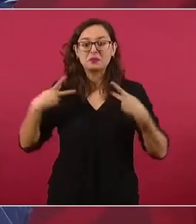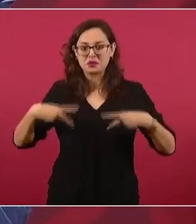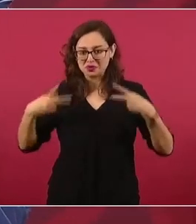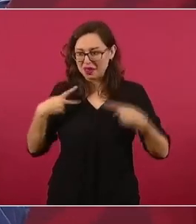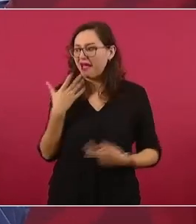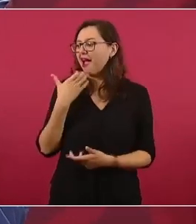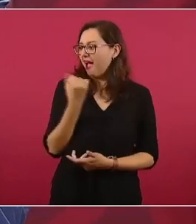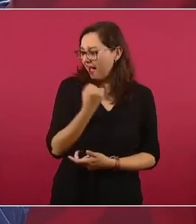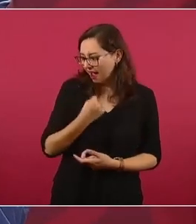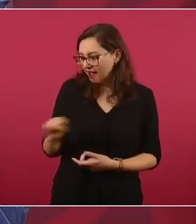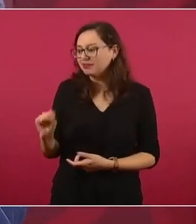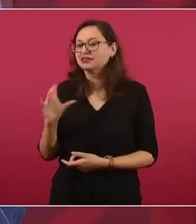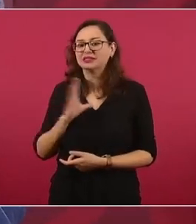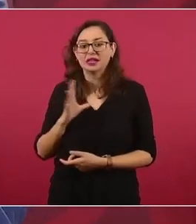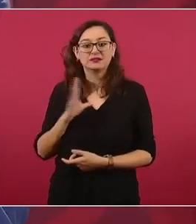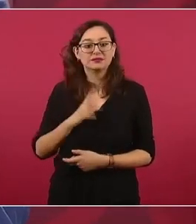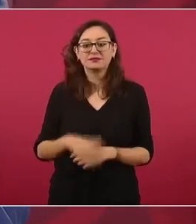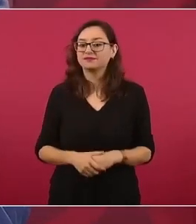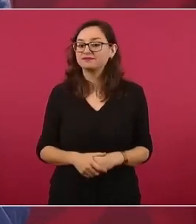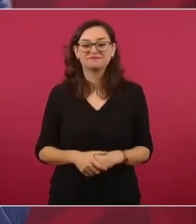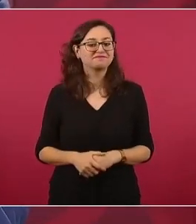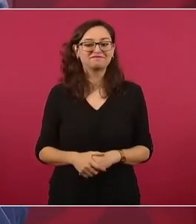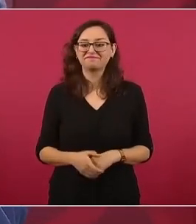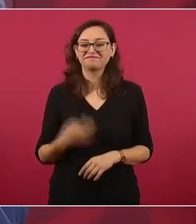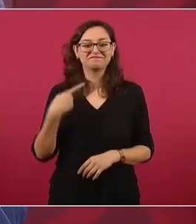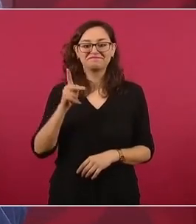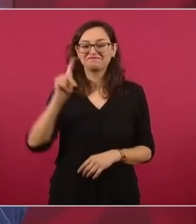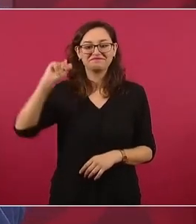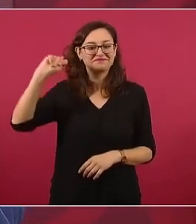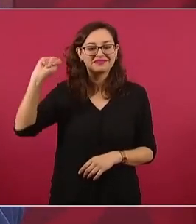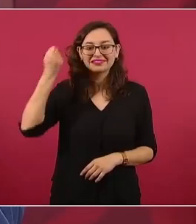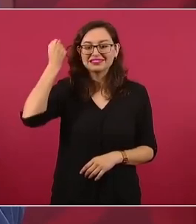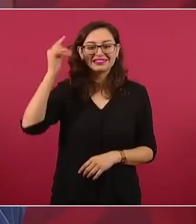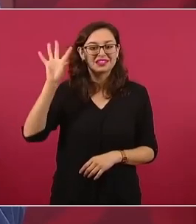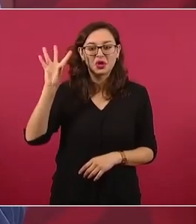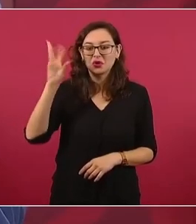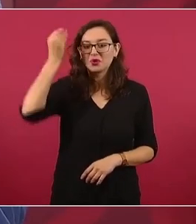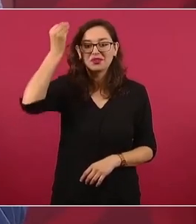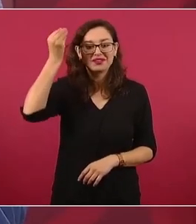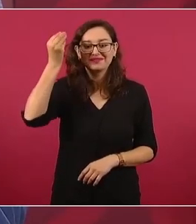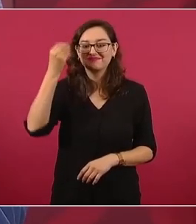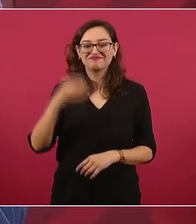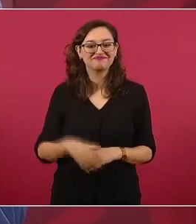técnicos, pero no hay todavía la tecnología,